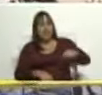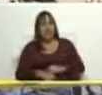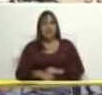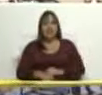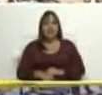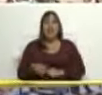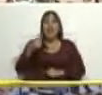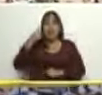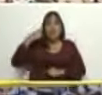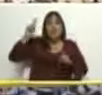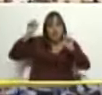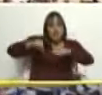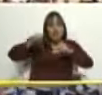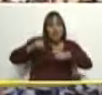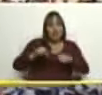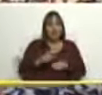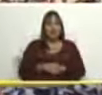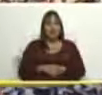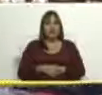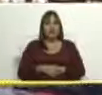creo.